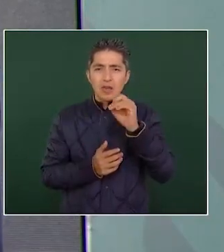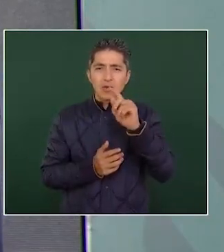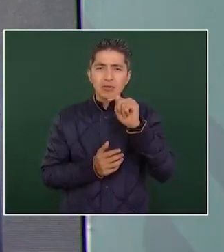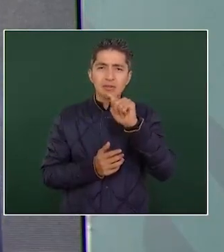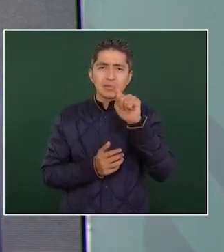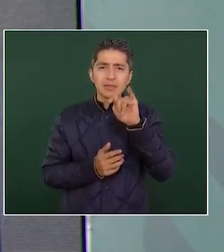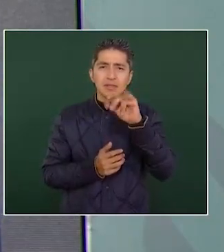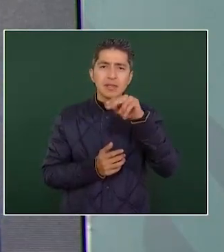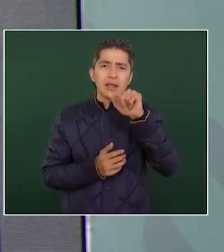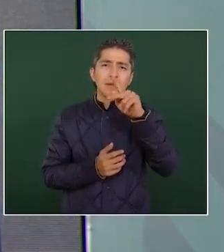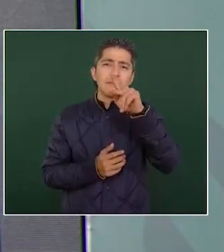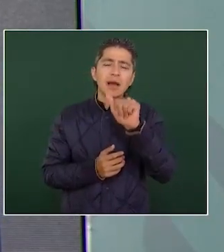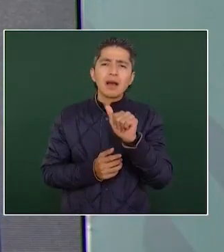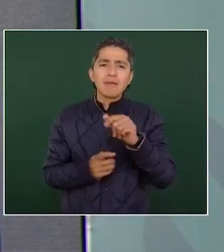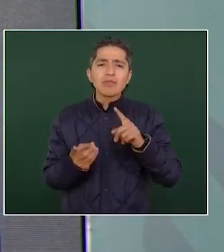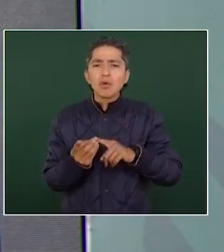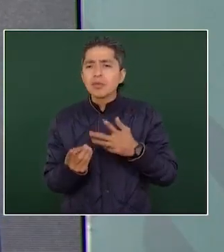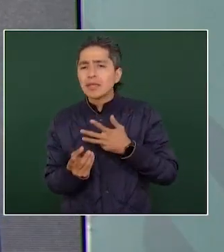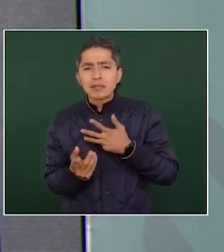jóvenes?